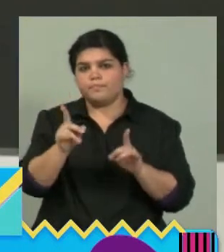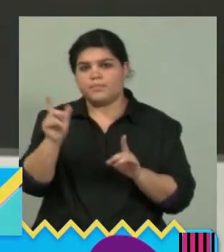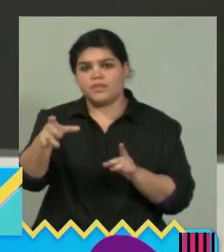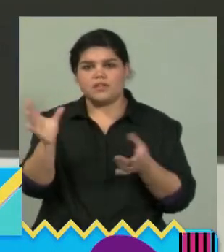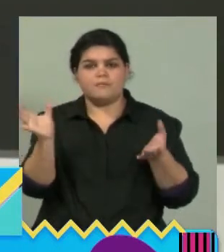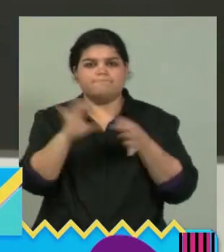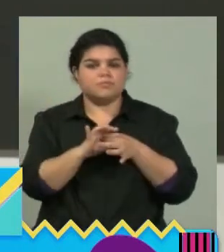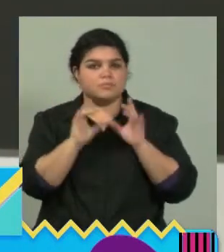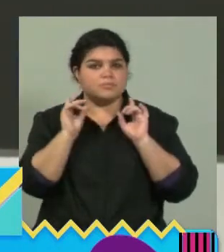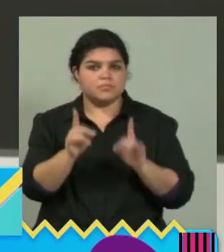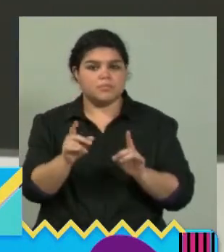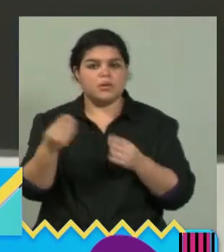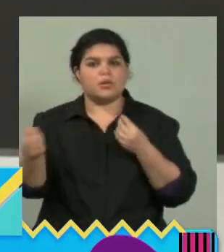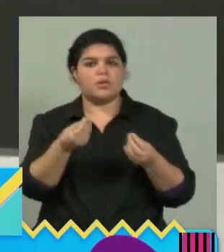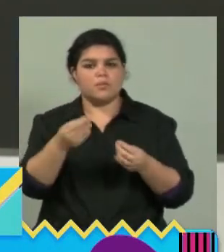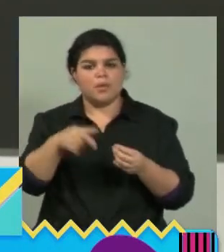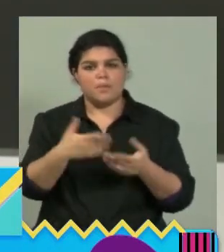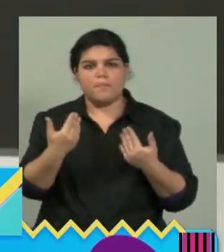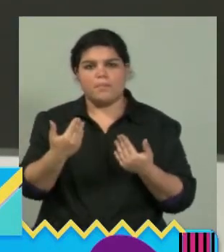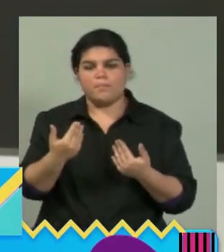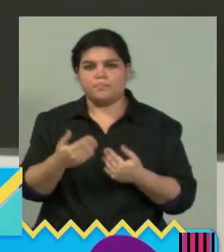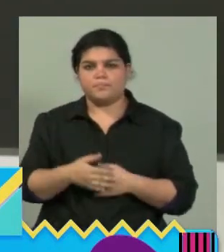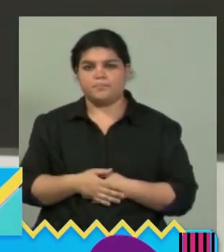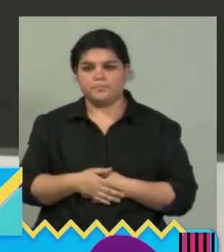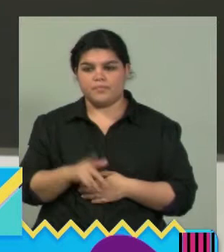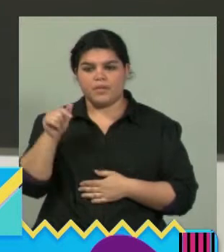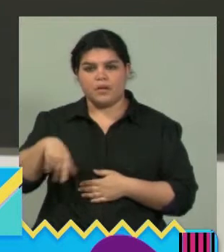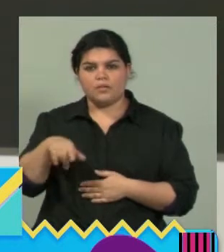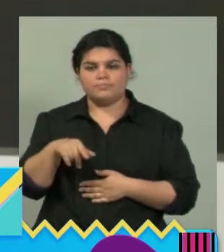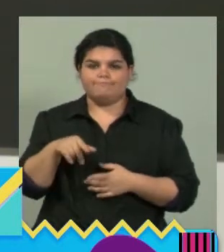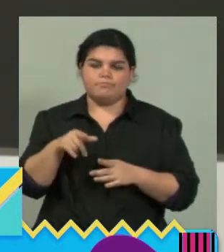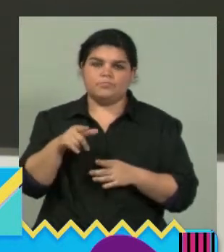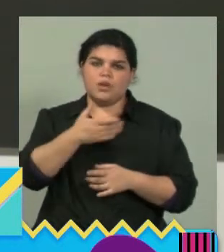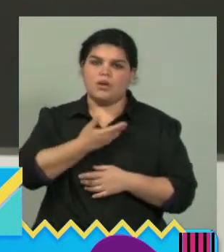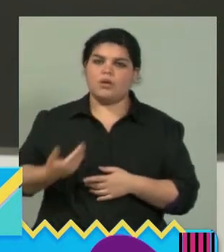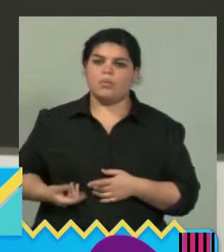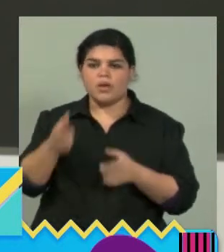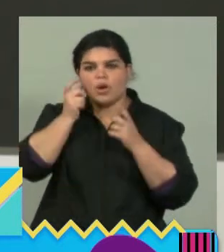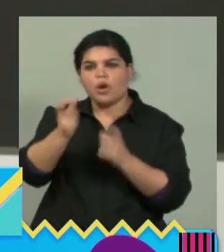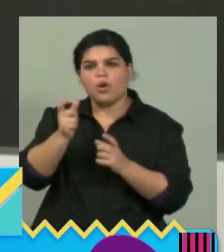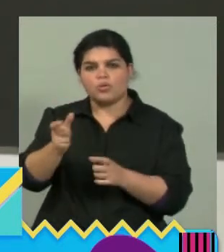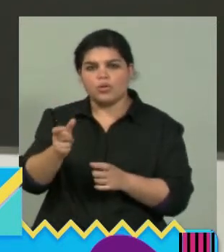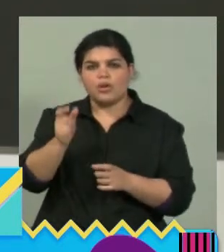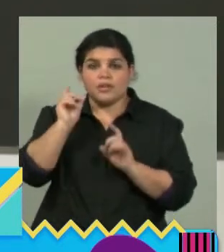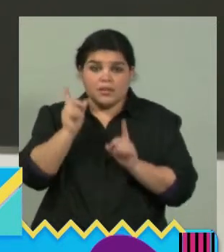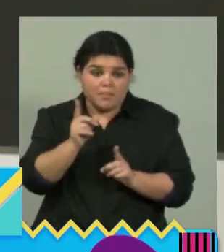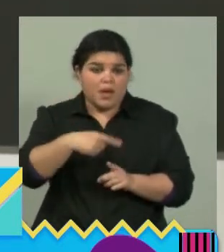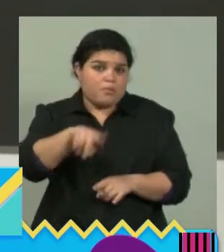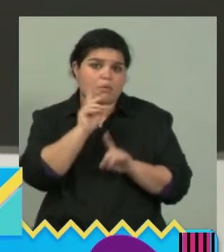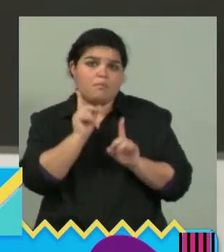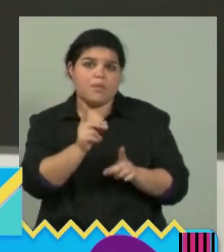¿Cómo puede actuarse desde esas áreas también? O sea, de que la presión hacia el Estado de controles también venga de esas áreas que